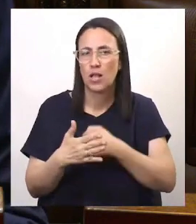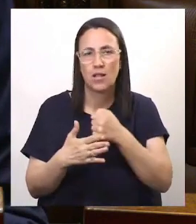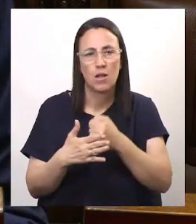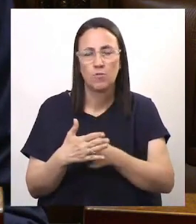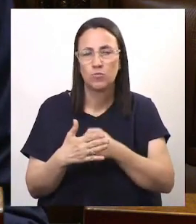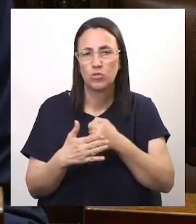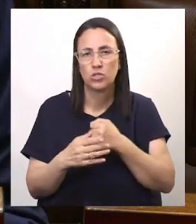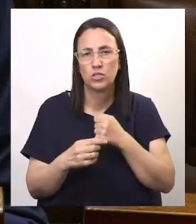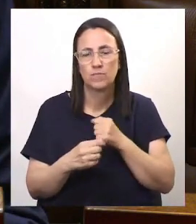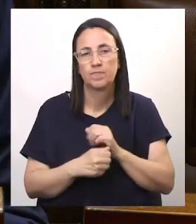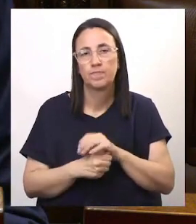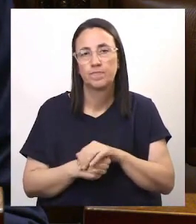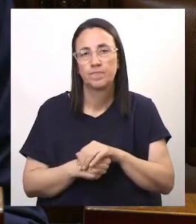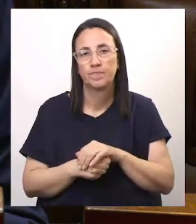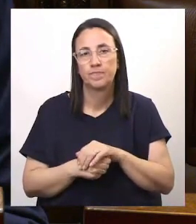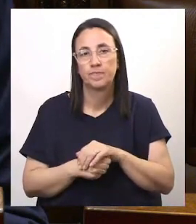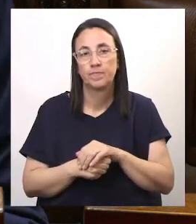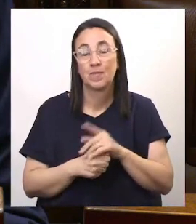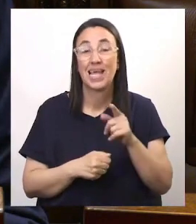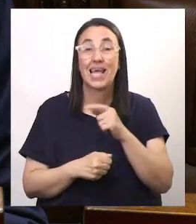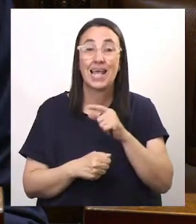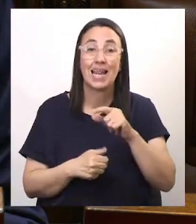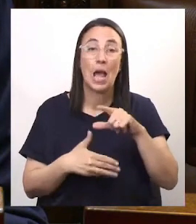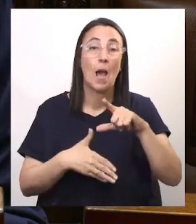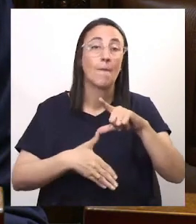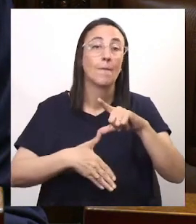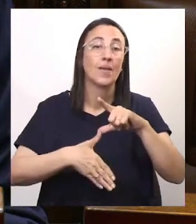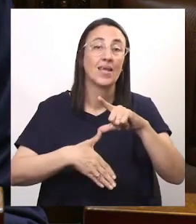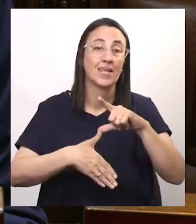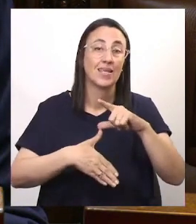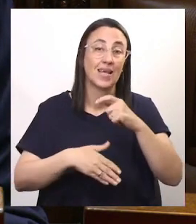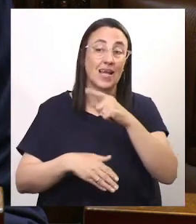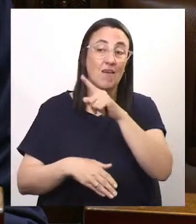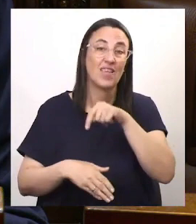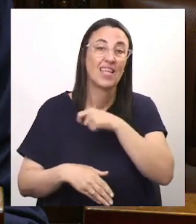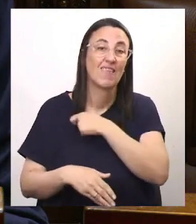intensamente en la América española.